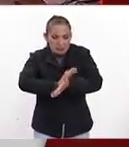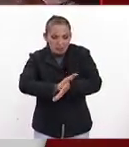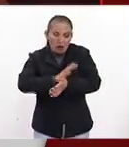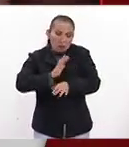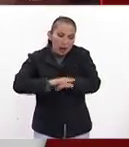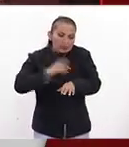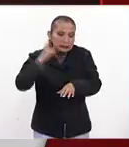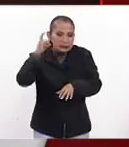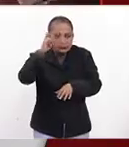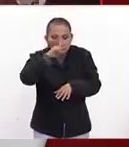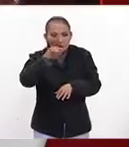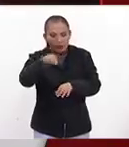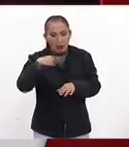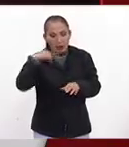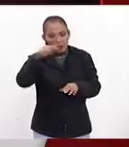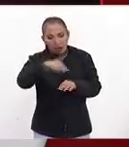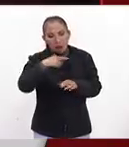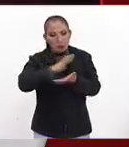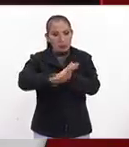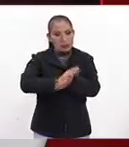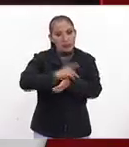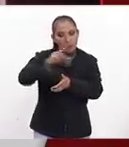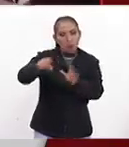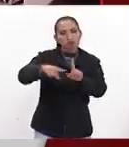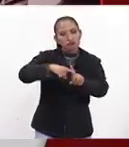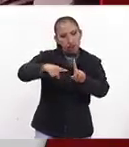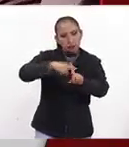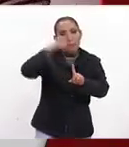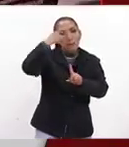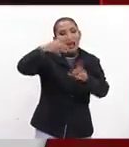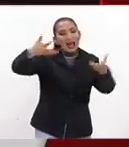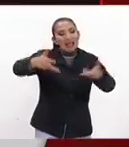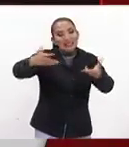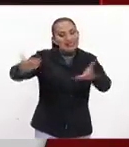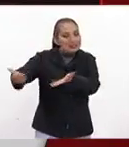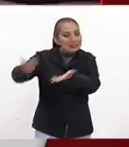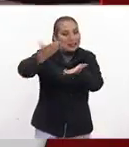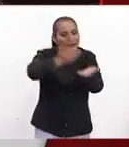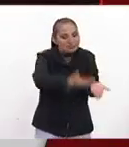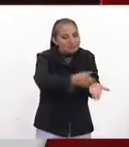y que estas cuotas se han visto como una discriminación positiva para generar esta